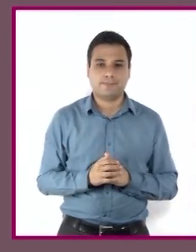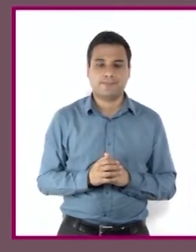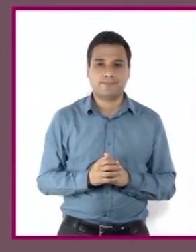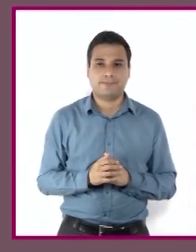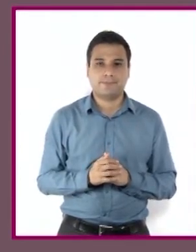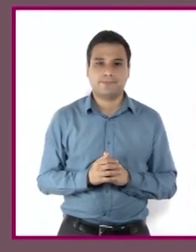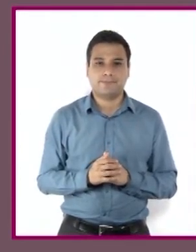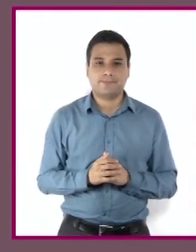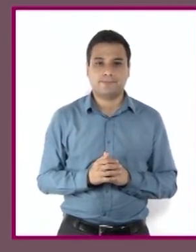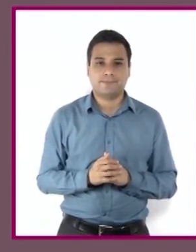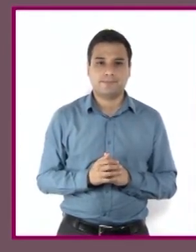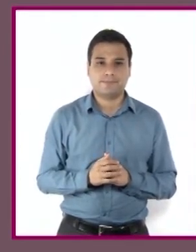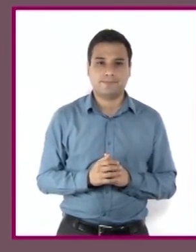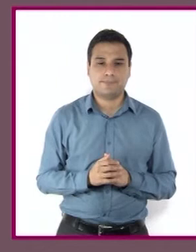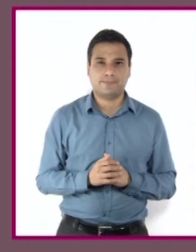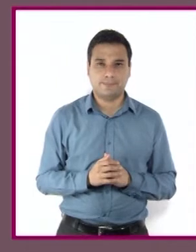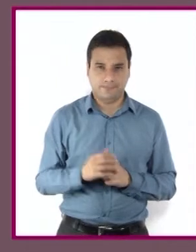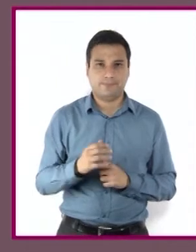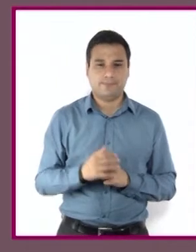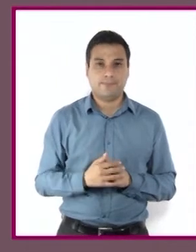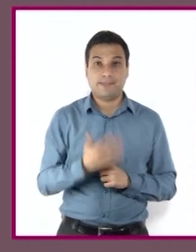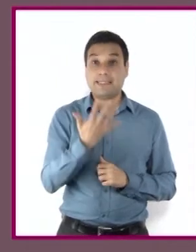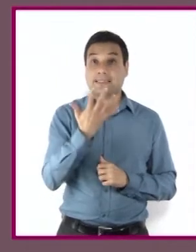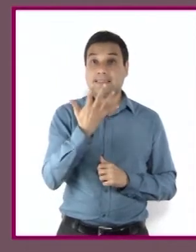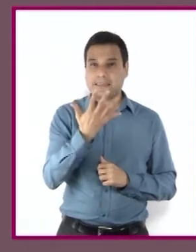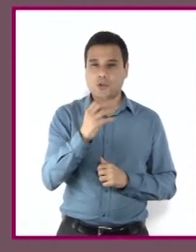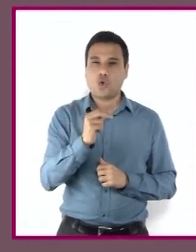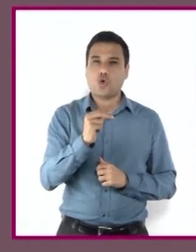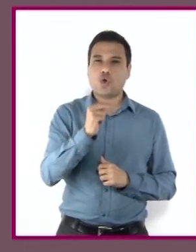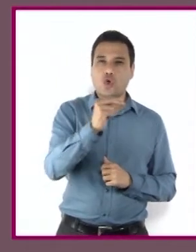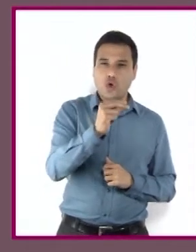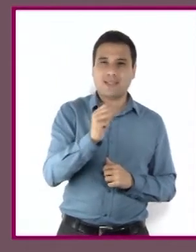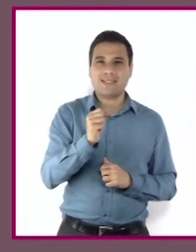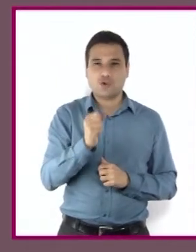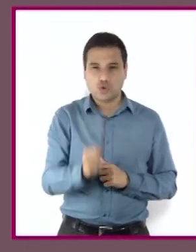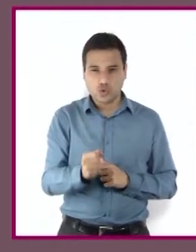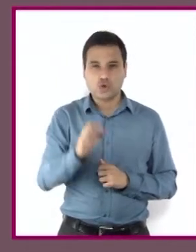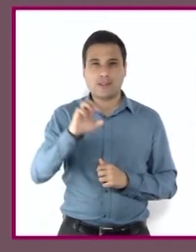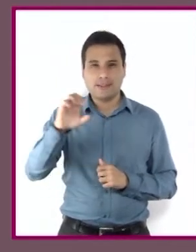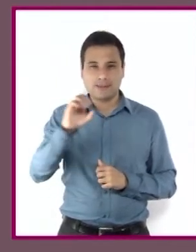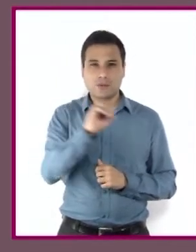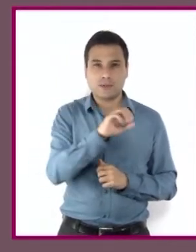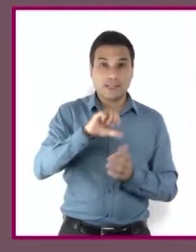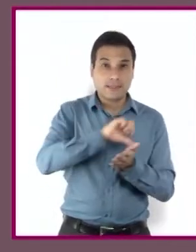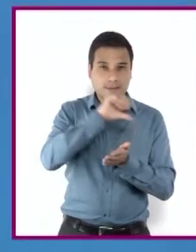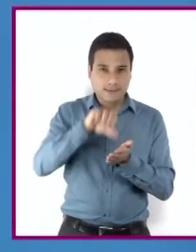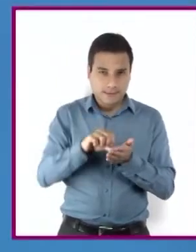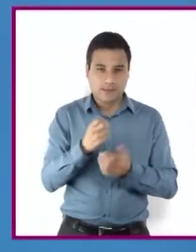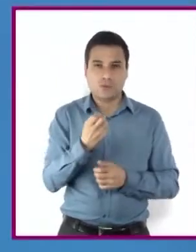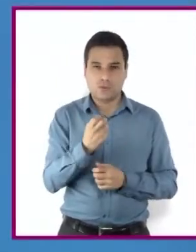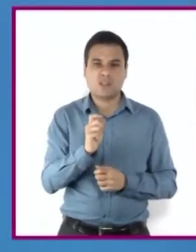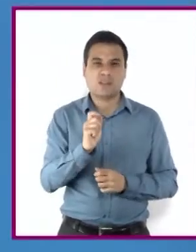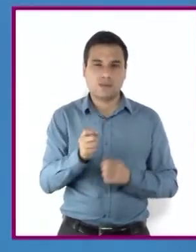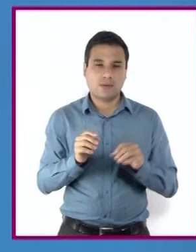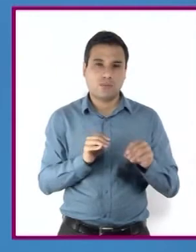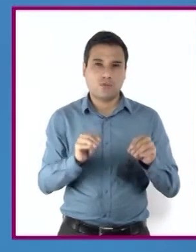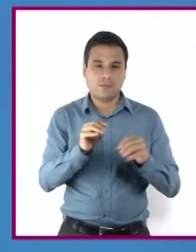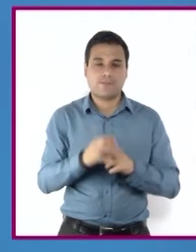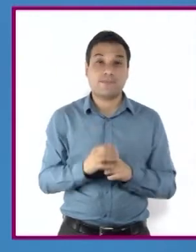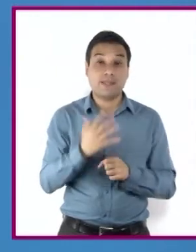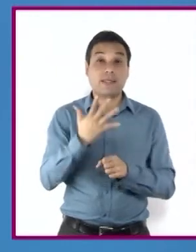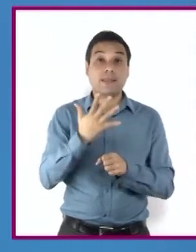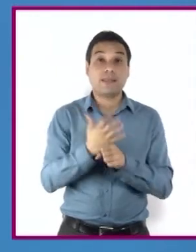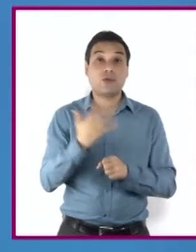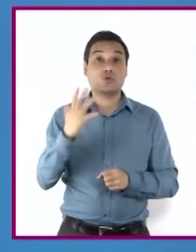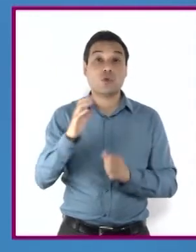es decir, representando los 5 puntos cardinales que mencionamos al principio de la sesión. El quinto sol